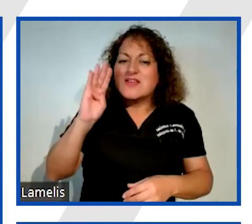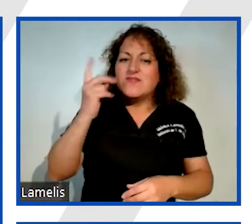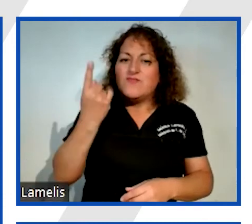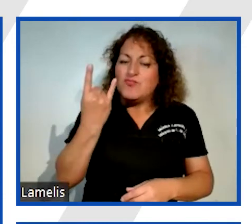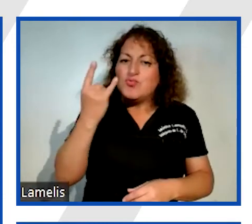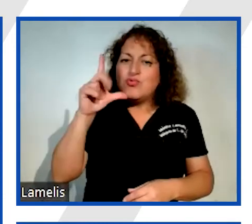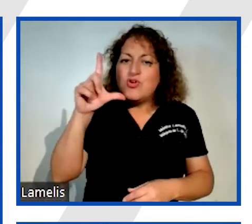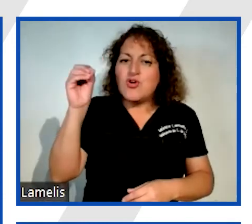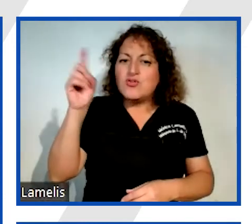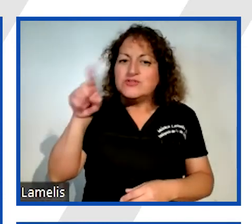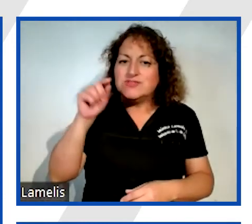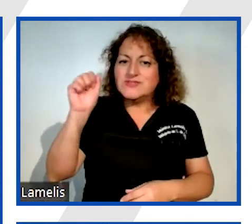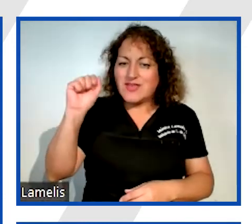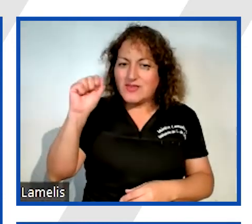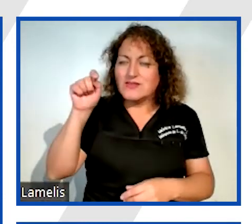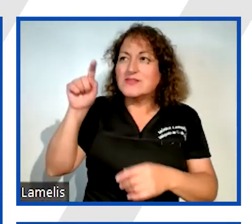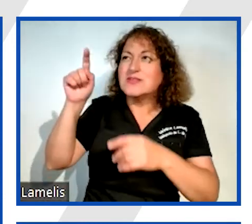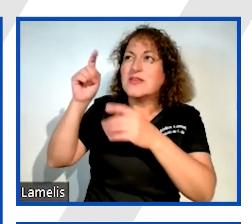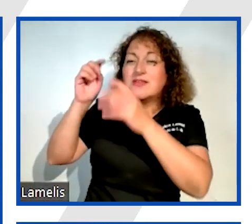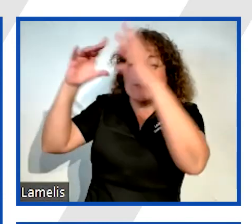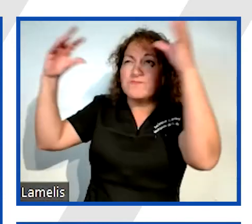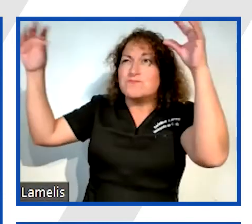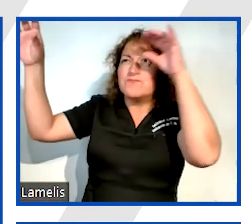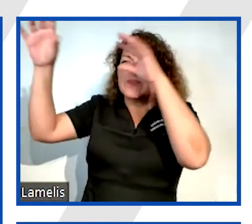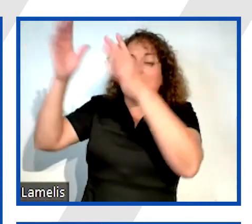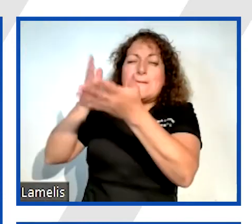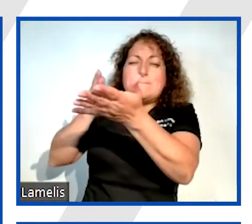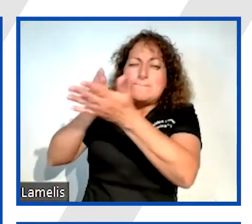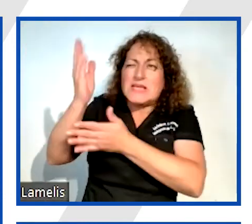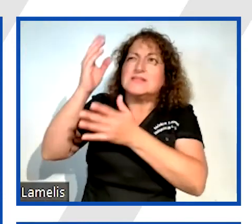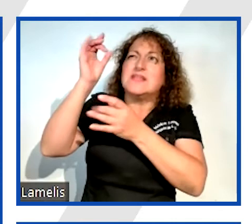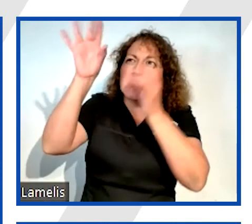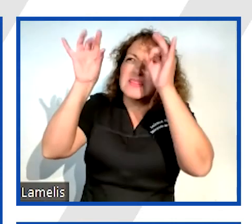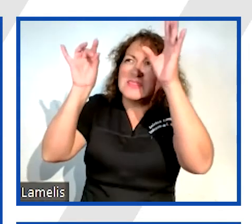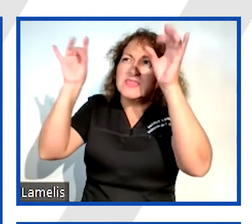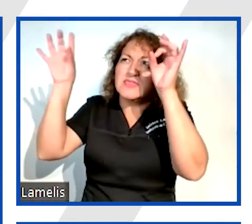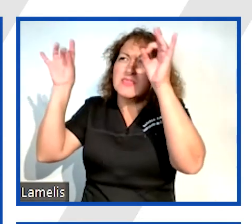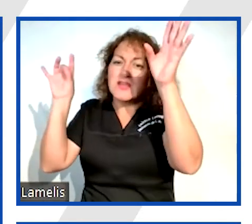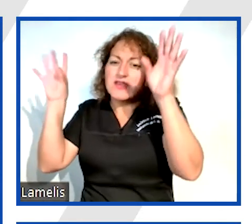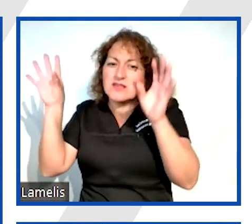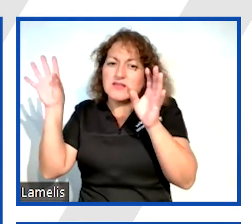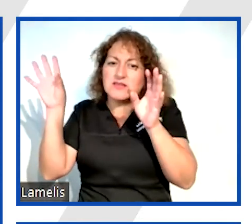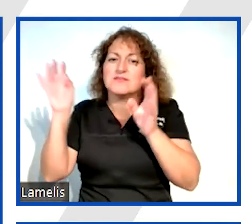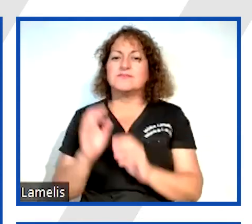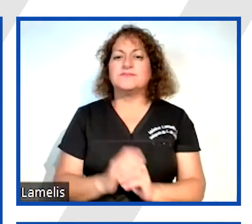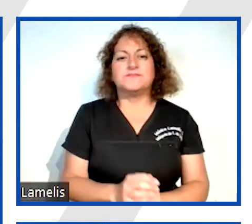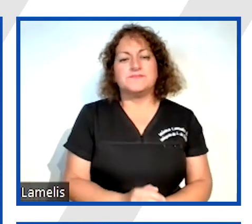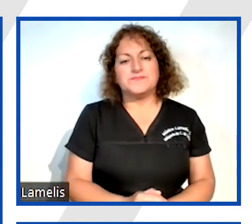si de mantener estrellas aquí se van a ser estrellas y pérate